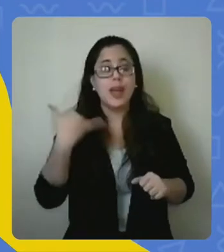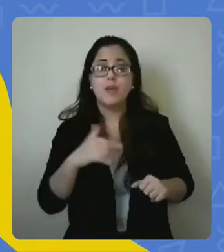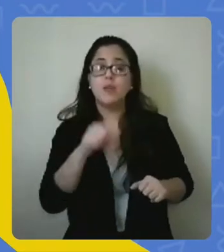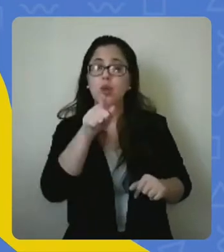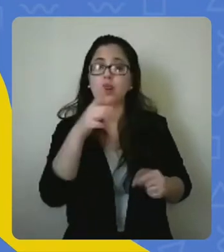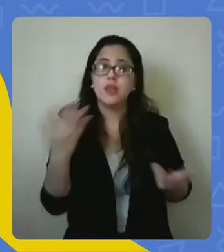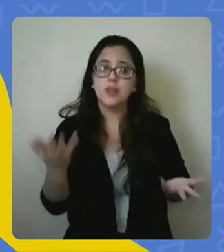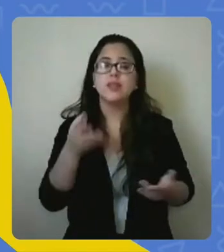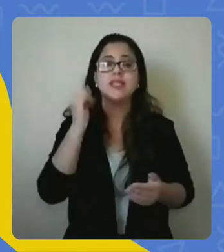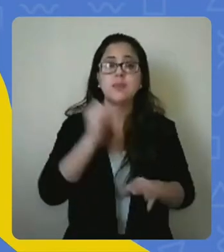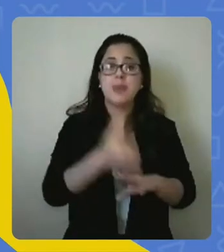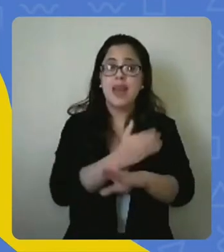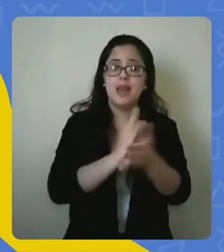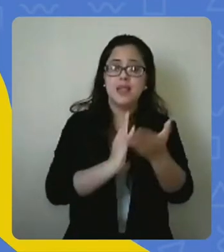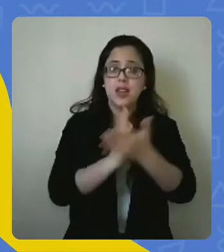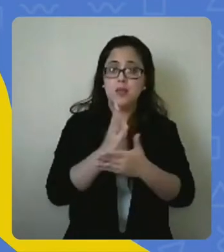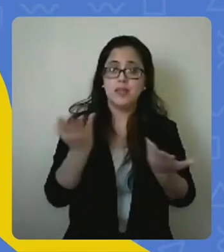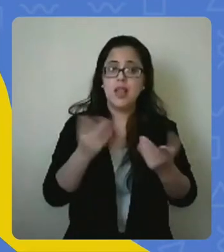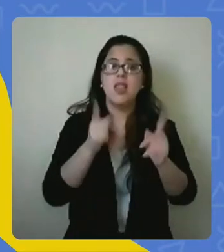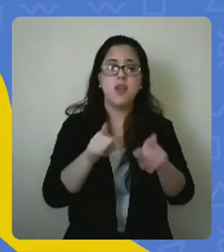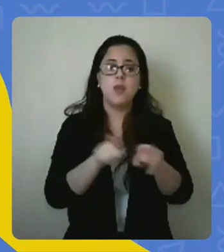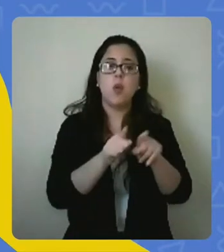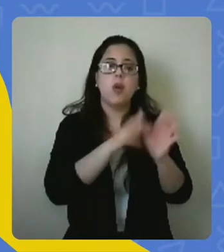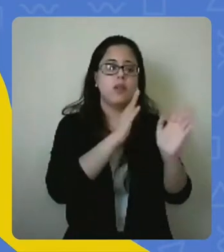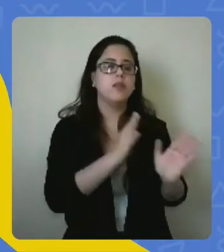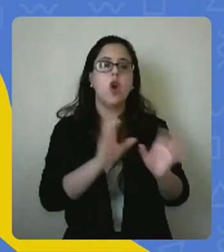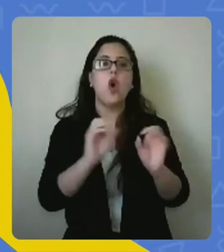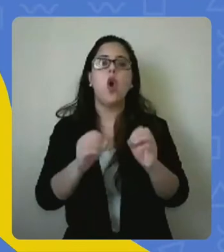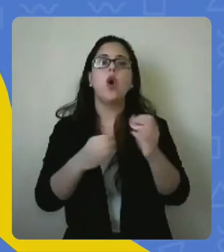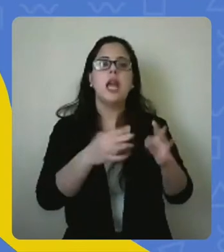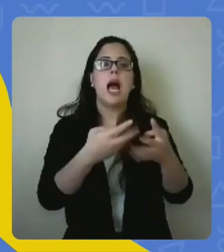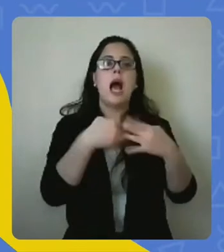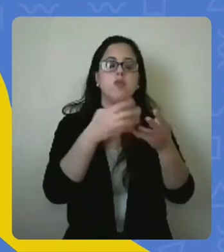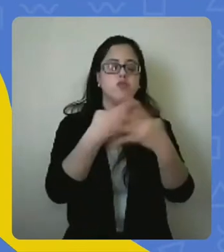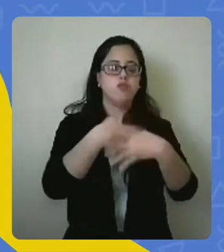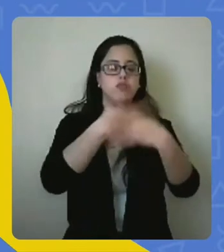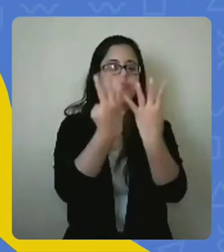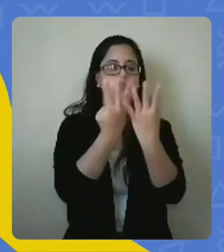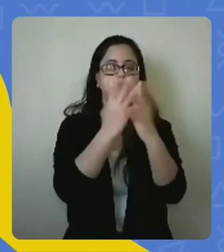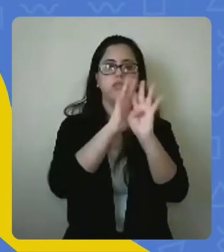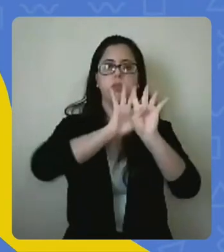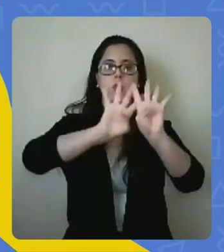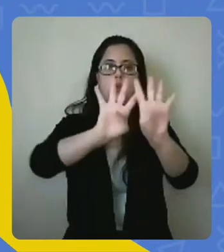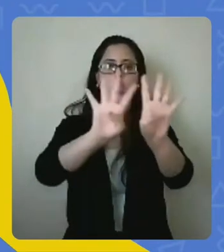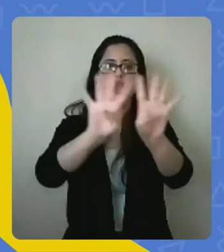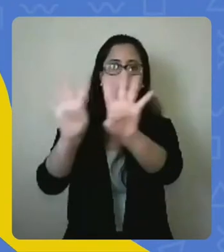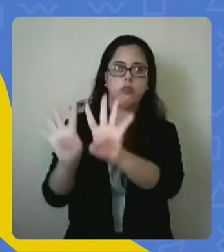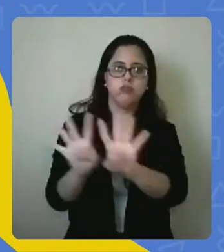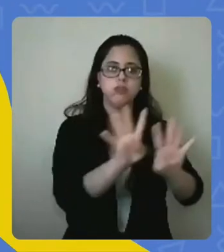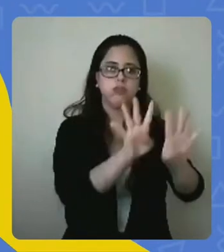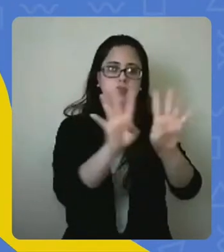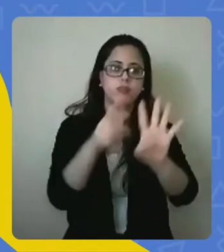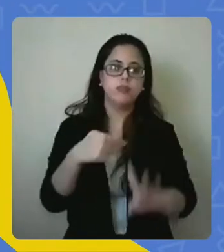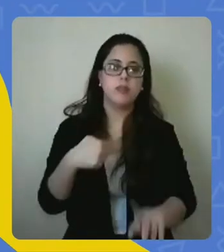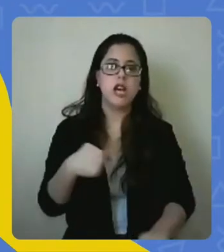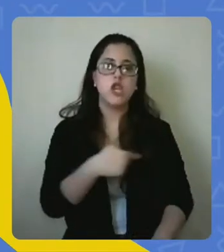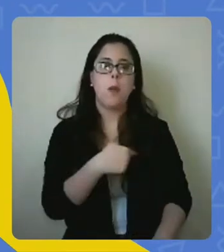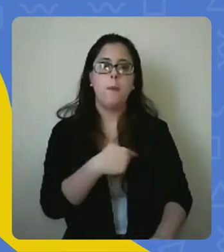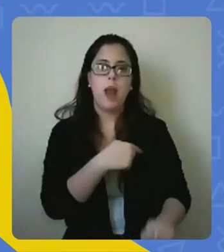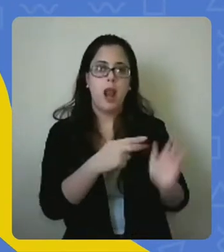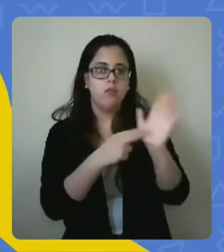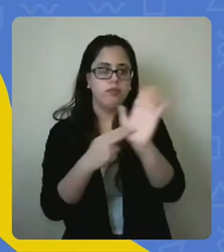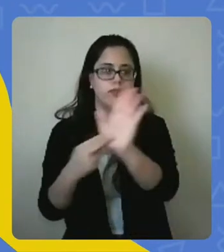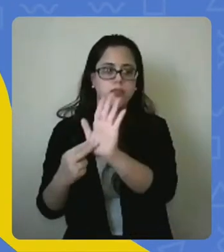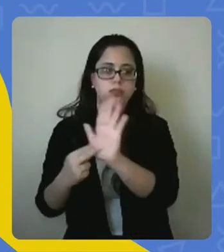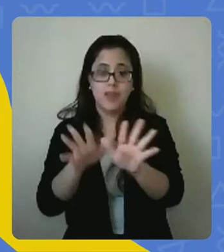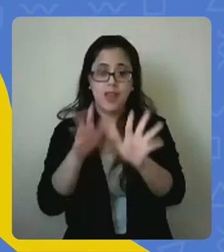de partir tenemos que ordenarlas o mostrar todas las cartas y nombrarlas. ¿Ya? Ahí vamos, ahí estamos viendo cómo los niños están